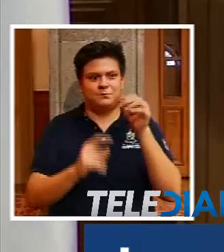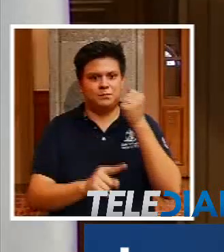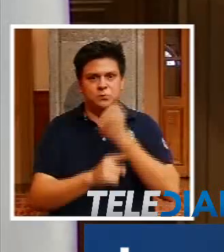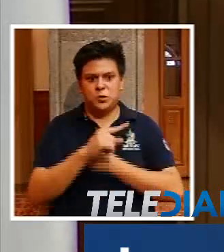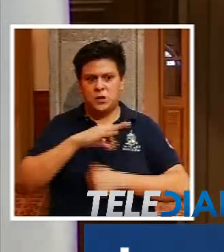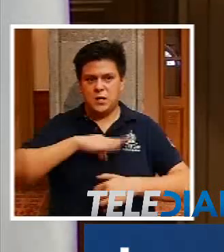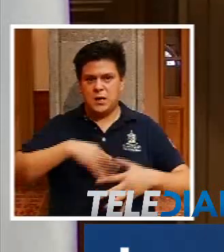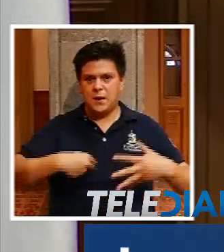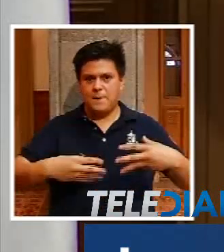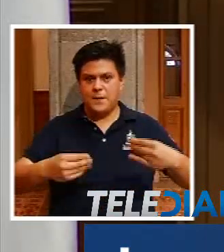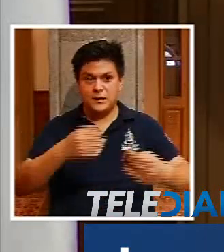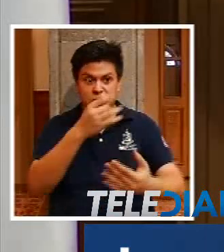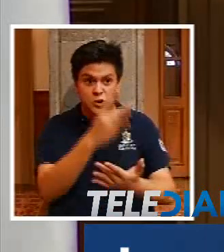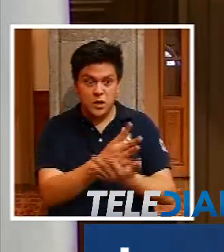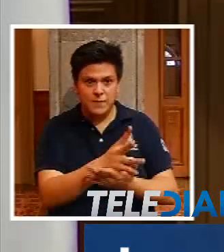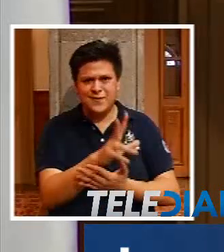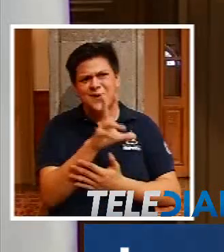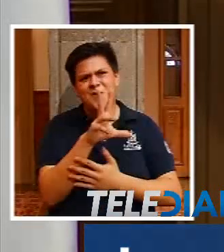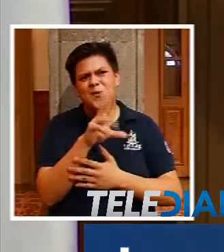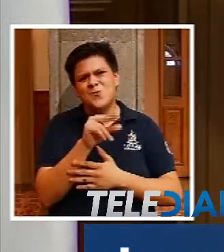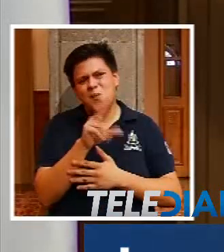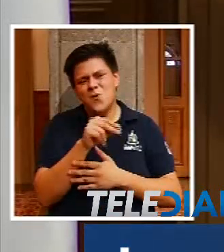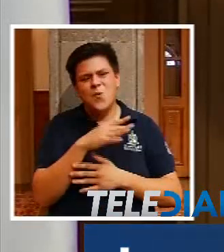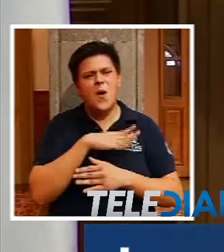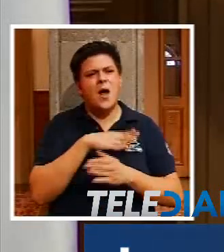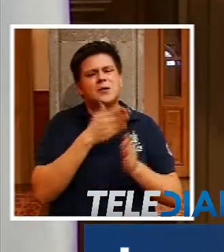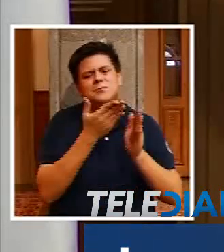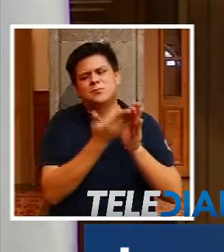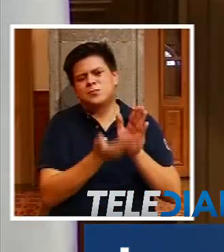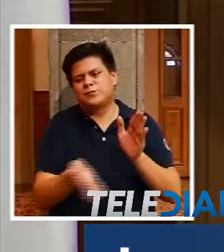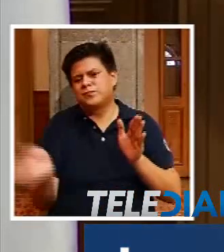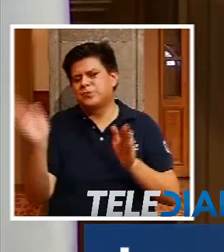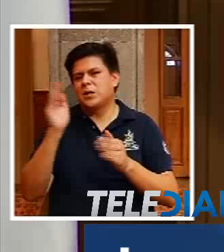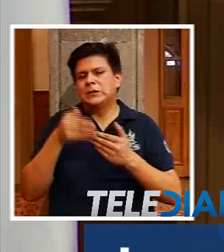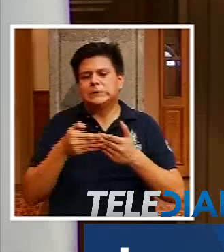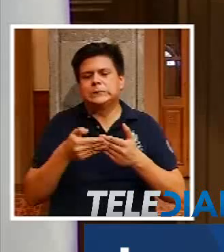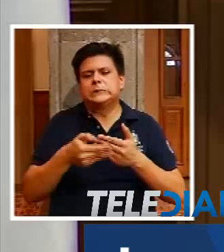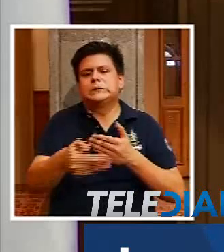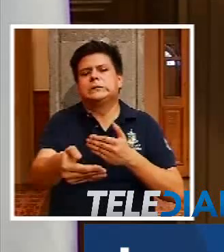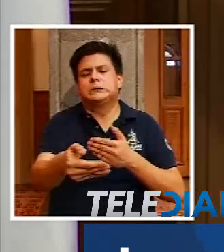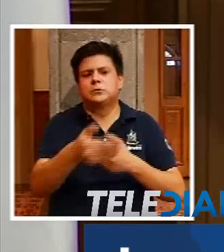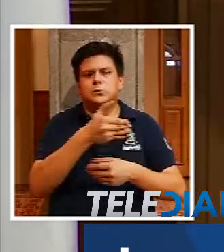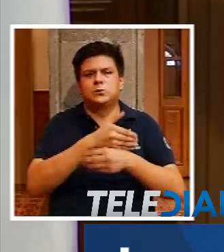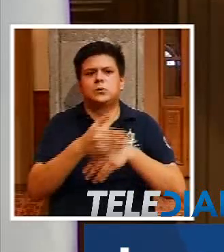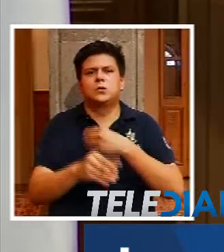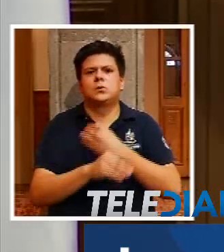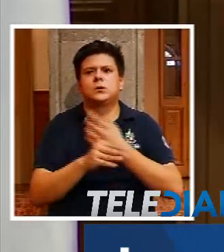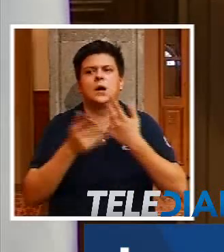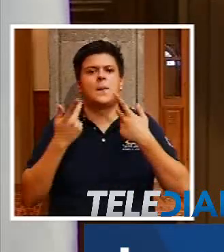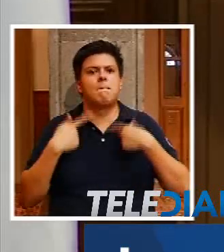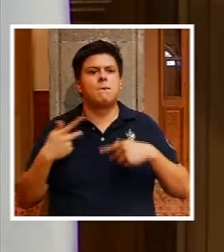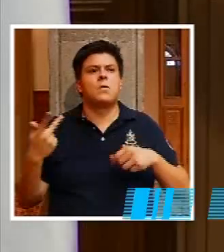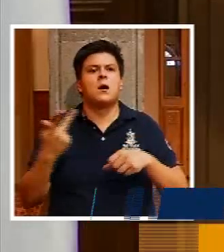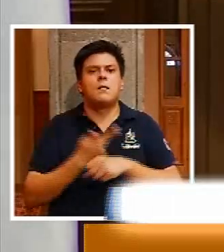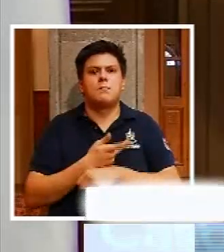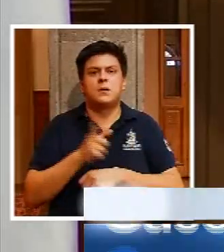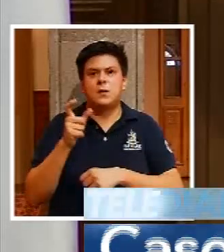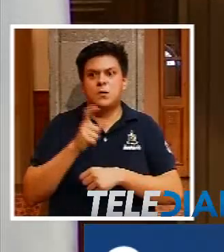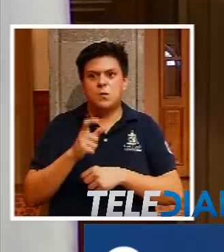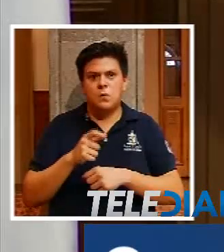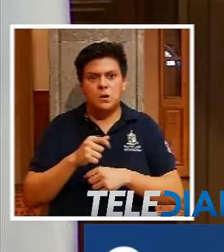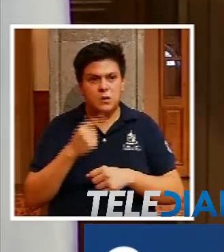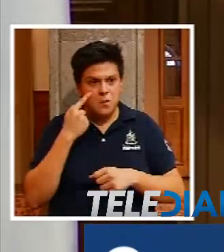en sí, sino todas las consecuencias a las que regularmente está sometida la población en un momento